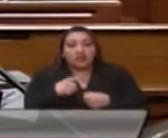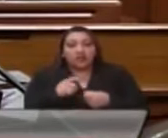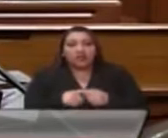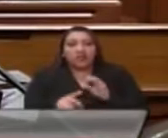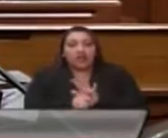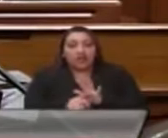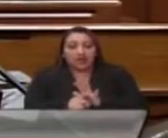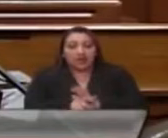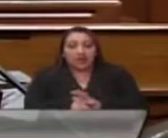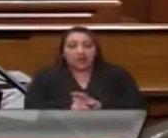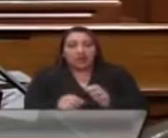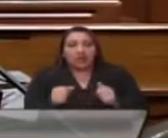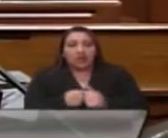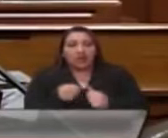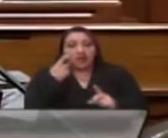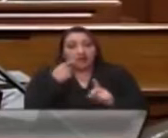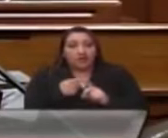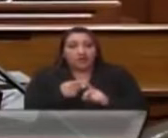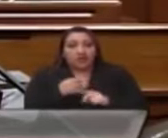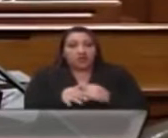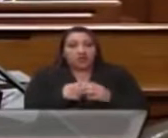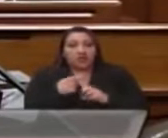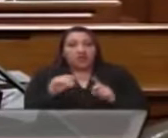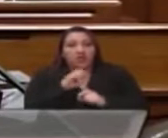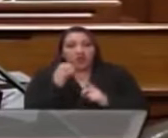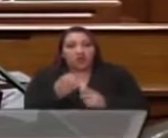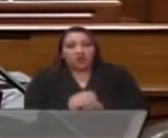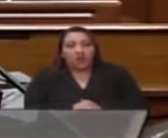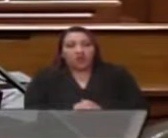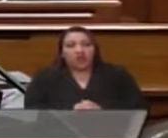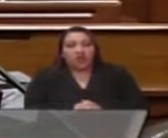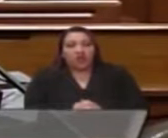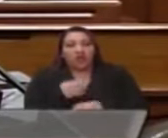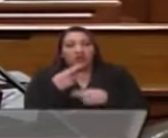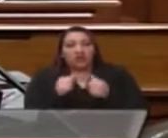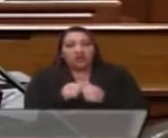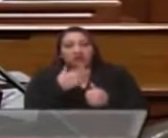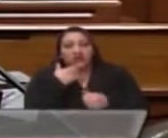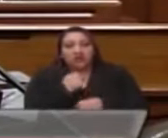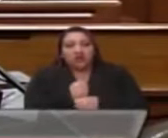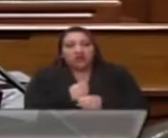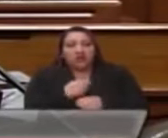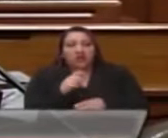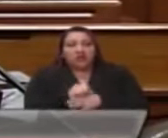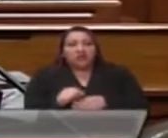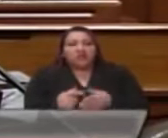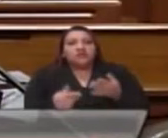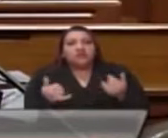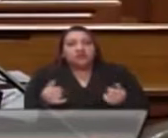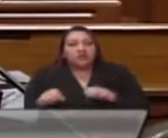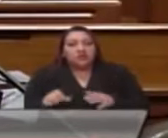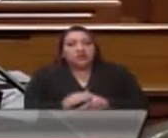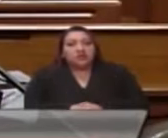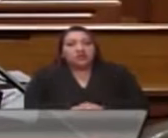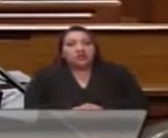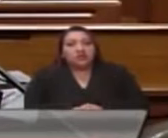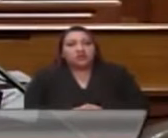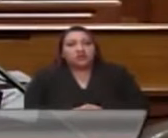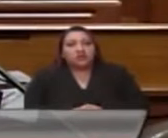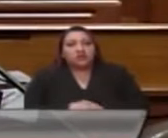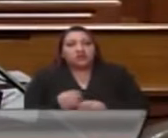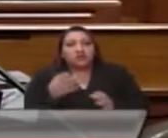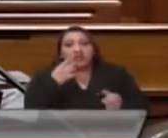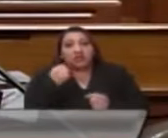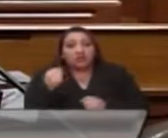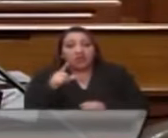asistencia legal con enfoque intercultural, replicando y mejorando las prácticas que actualmente ejecutamos en regiones como